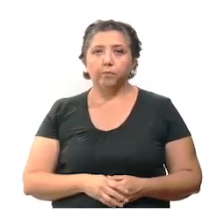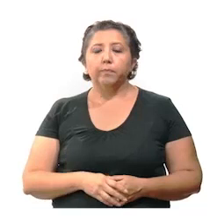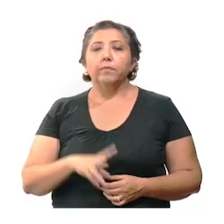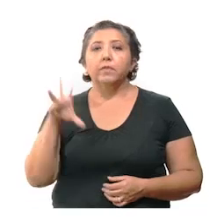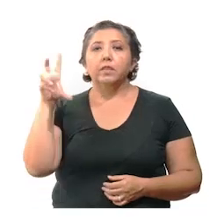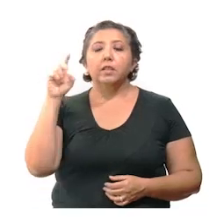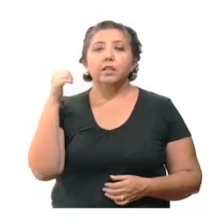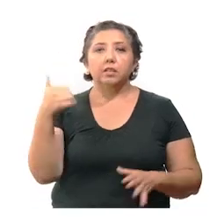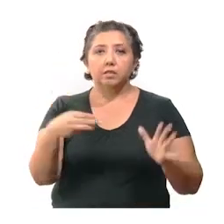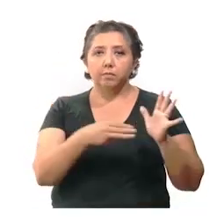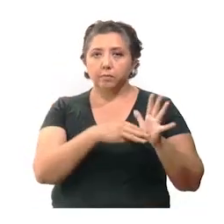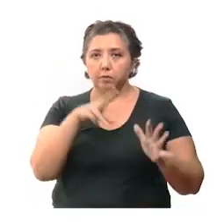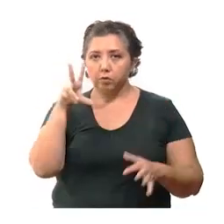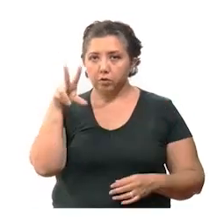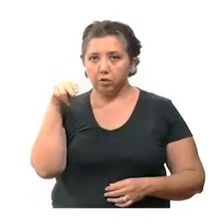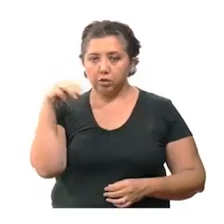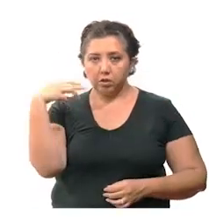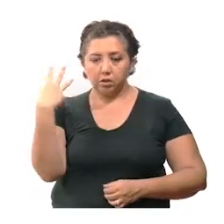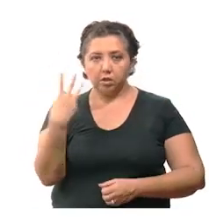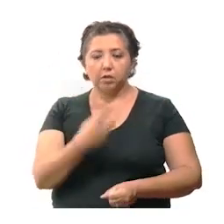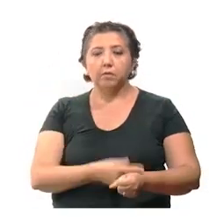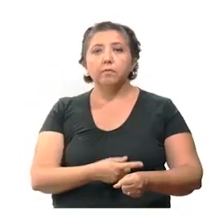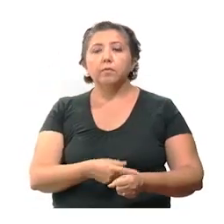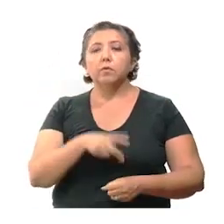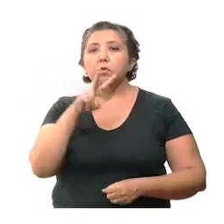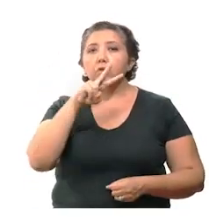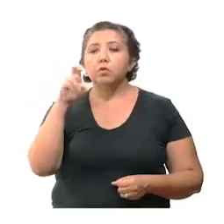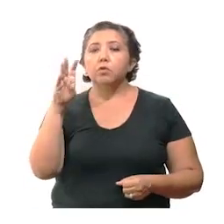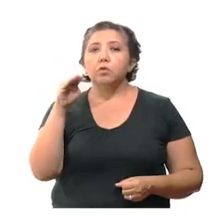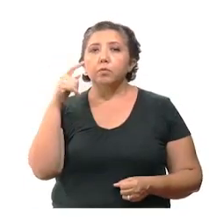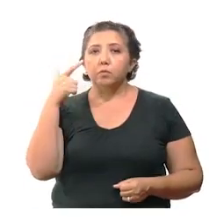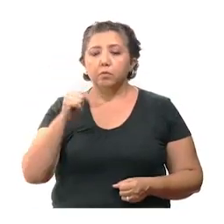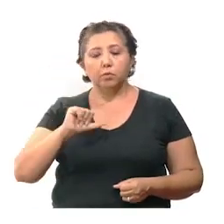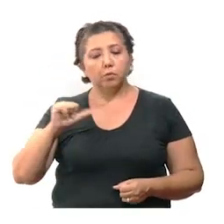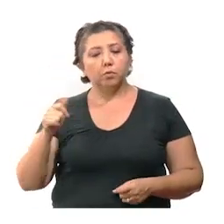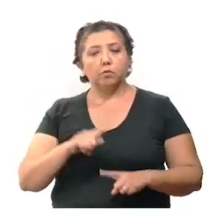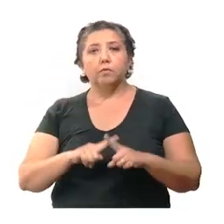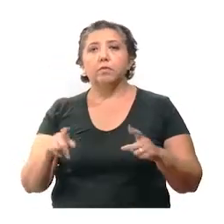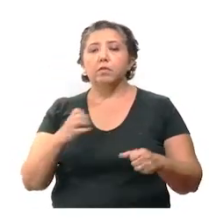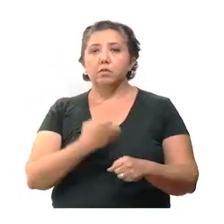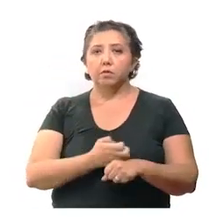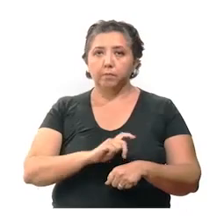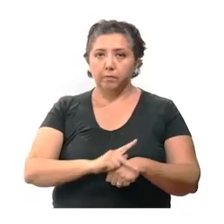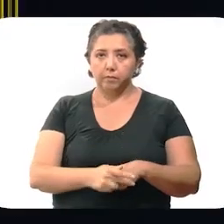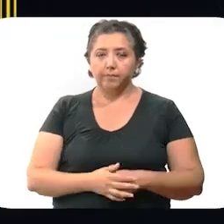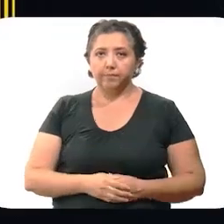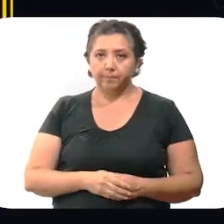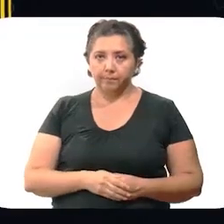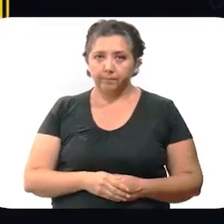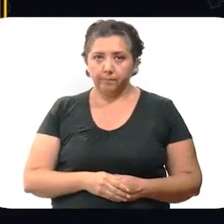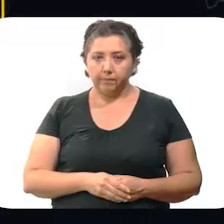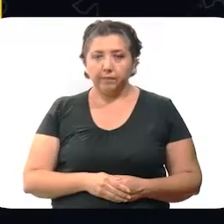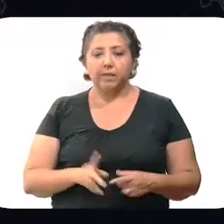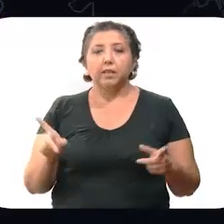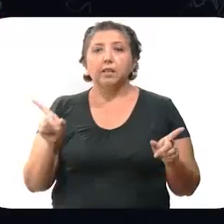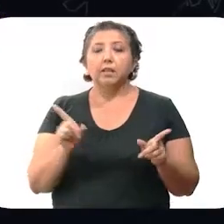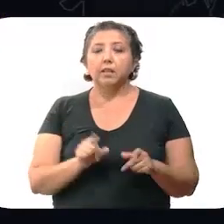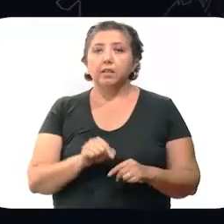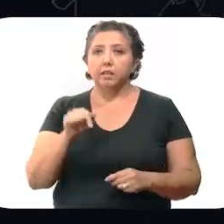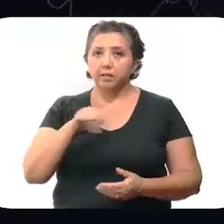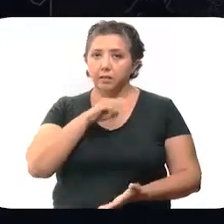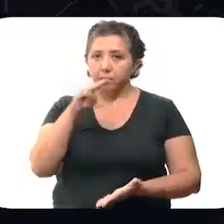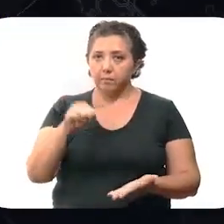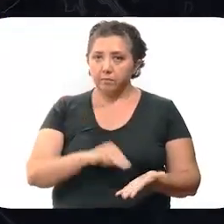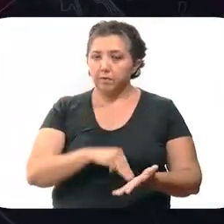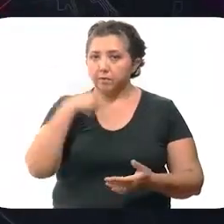De los 36.083 casos positivos, 297 son de otro país u otro estado. Específicamente, en